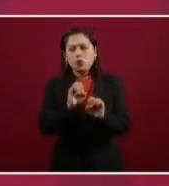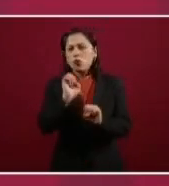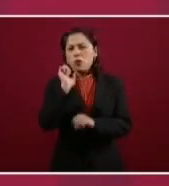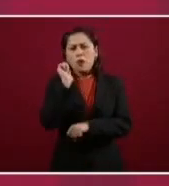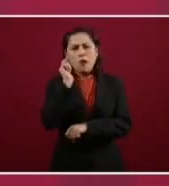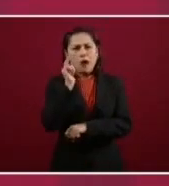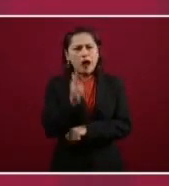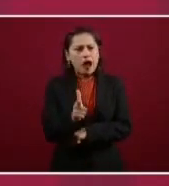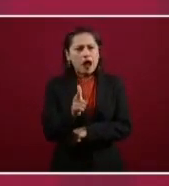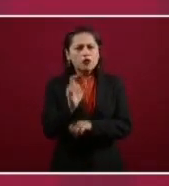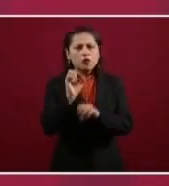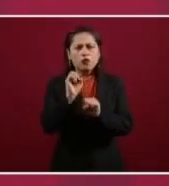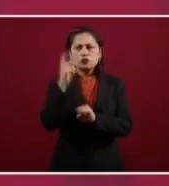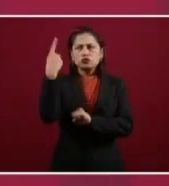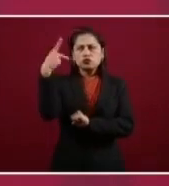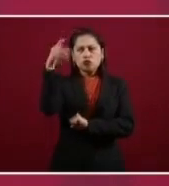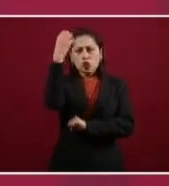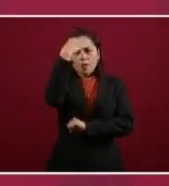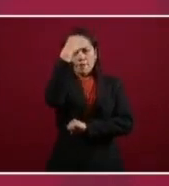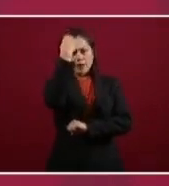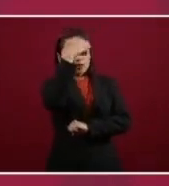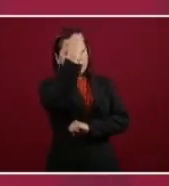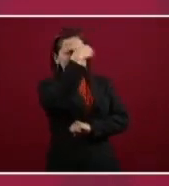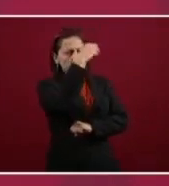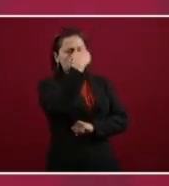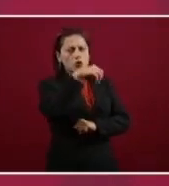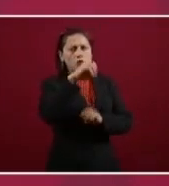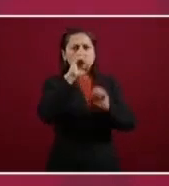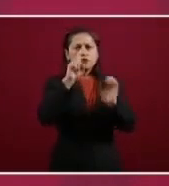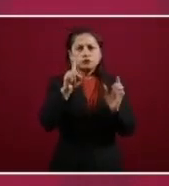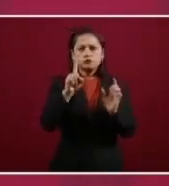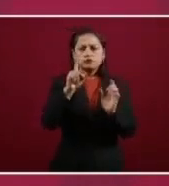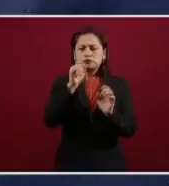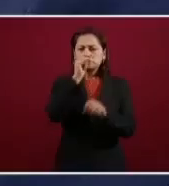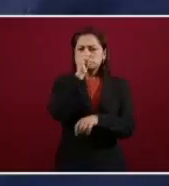ninguna expresión de inconformidad